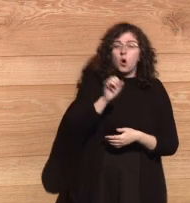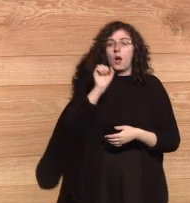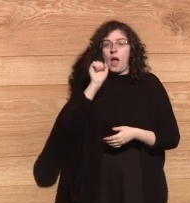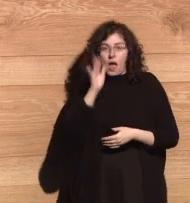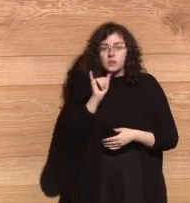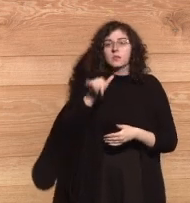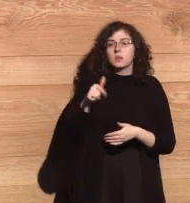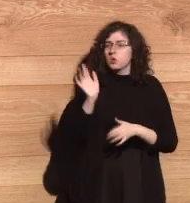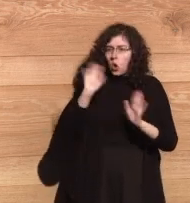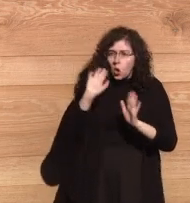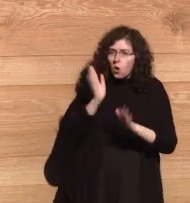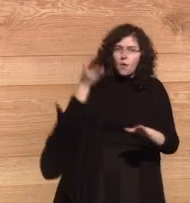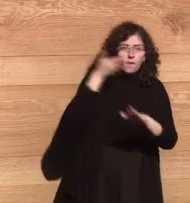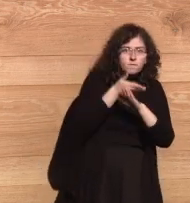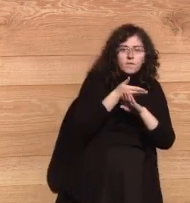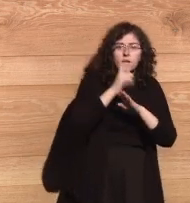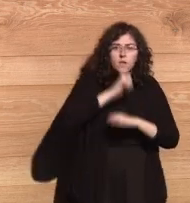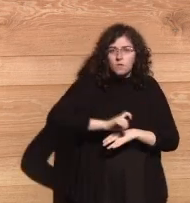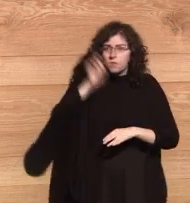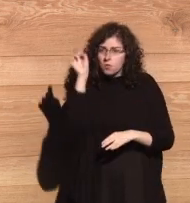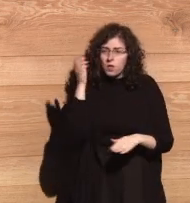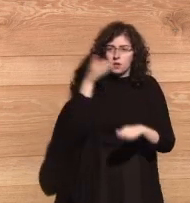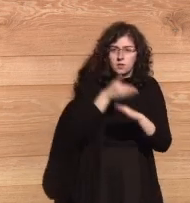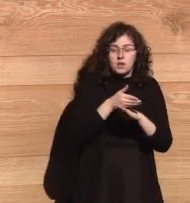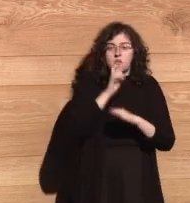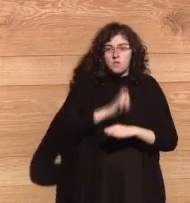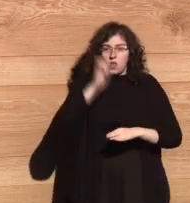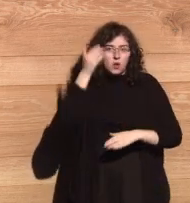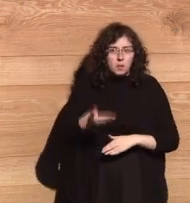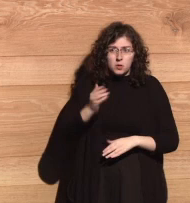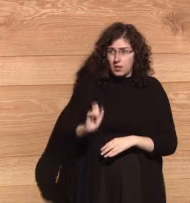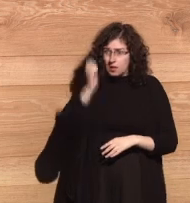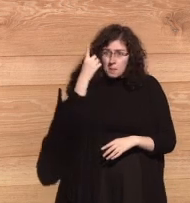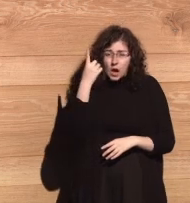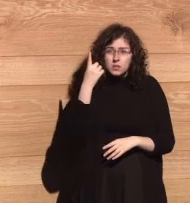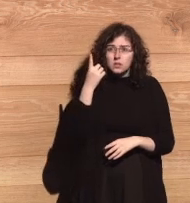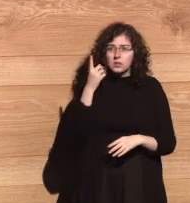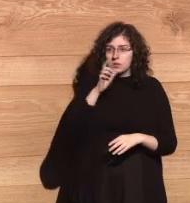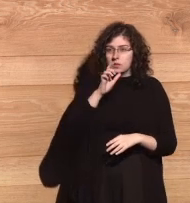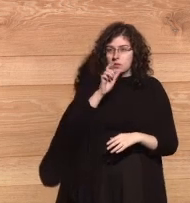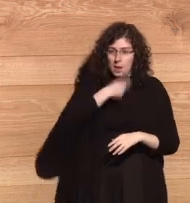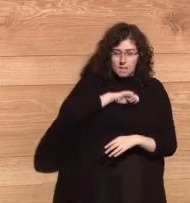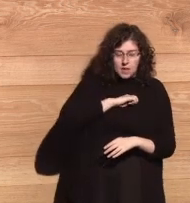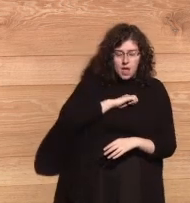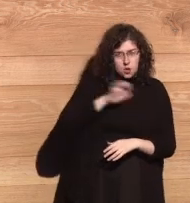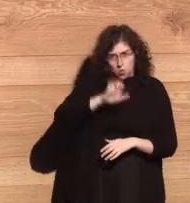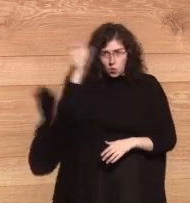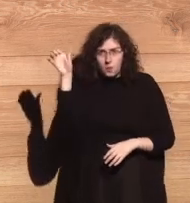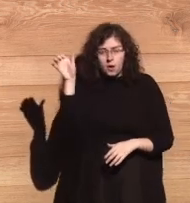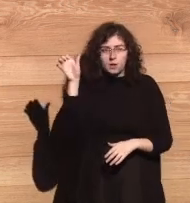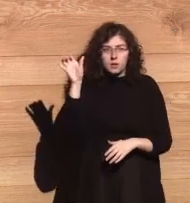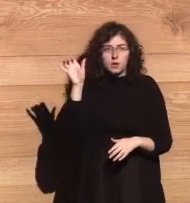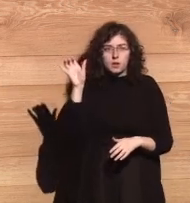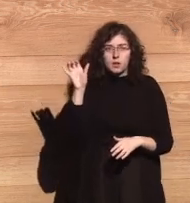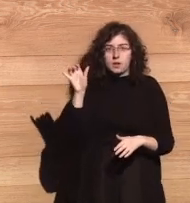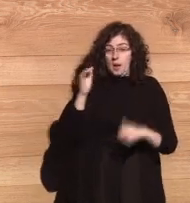a tal sitio que es una fundación más grande que hay en, yo creo que si no es de Europa, si no es de España, de Europa, está al lado de mi